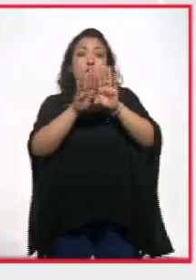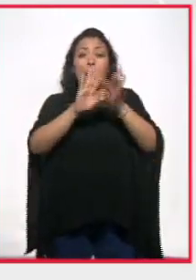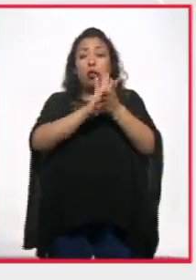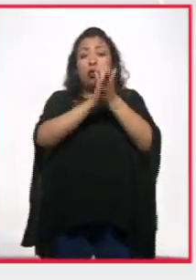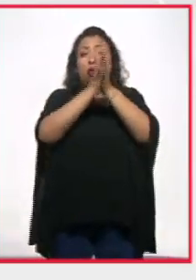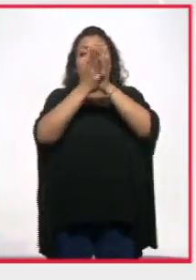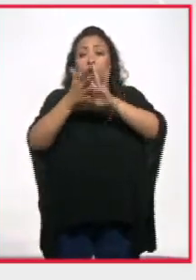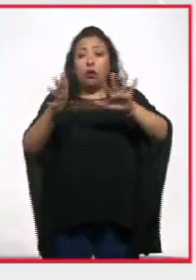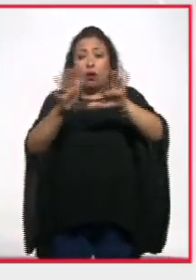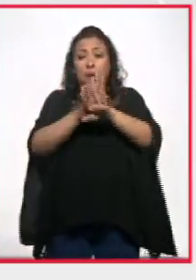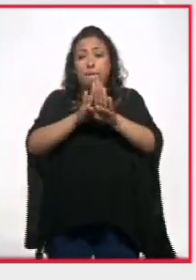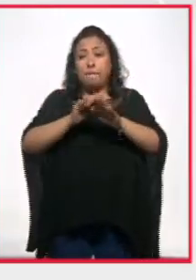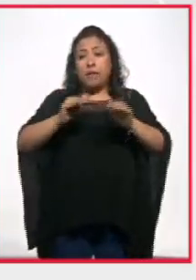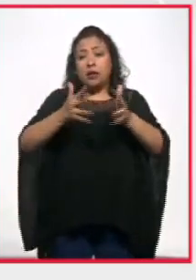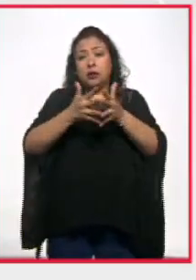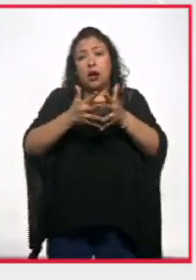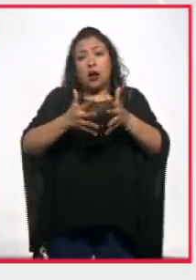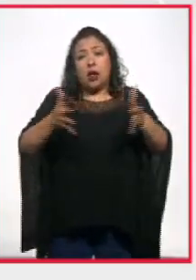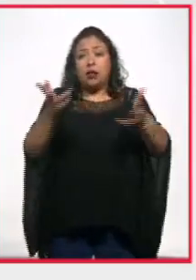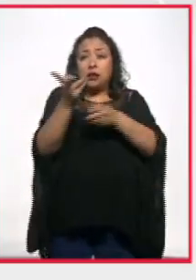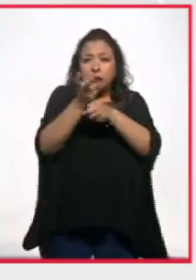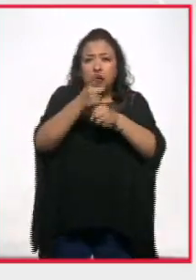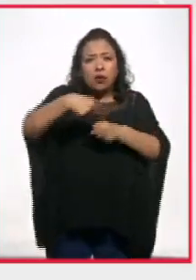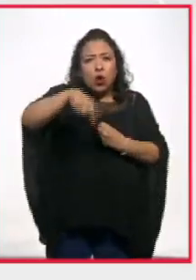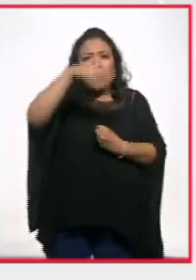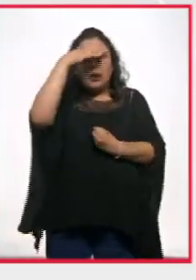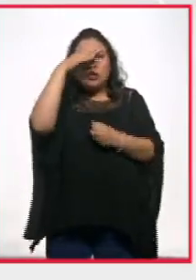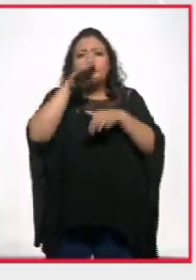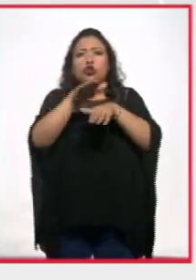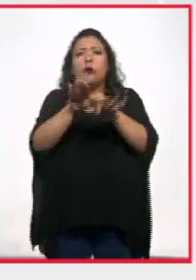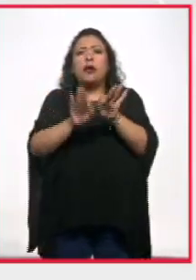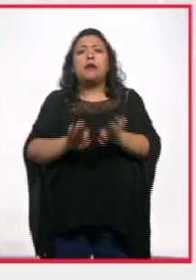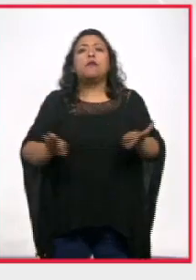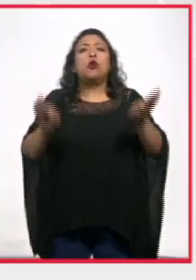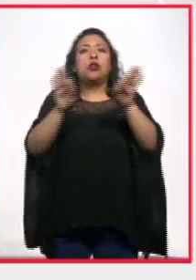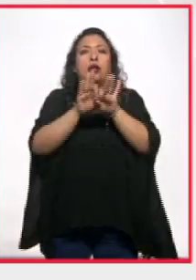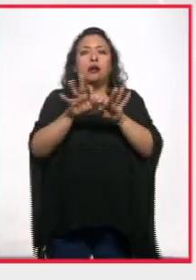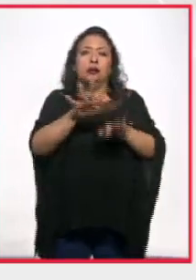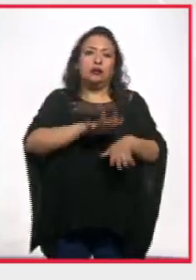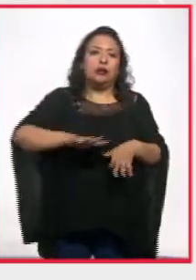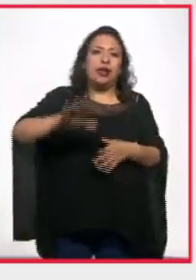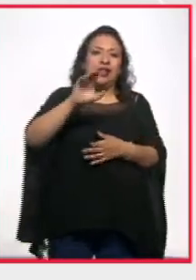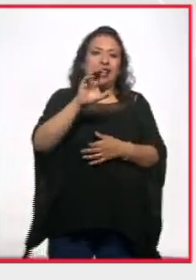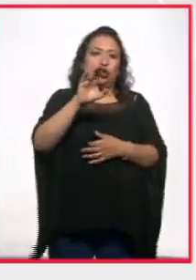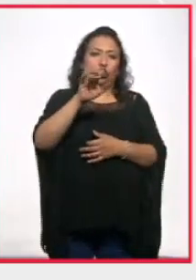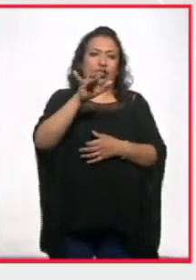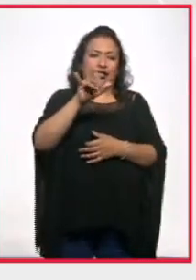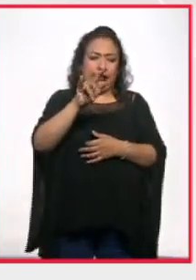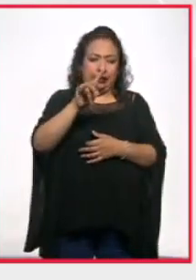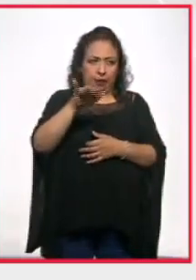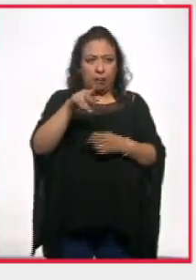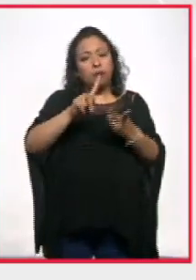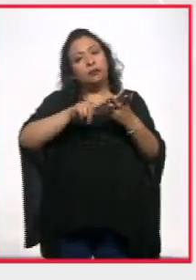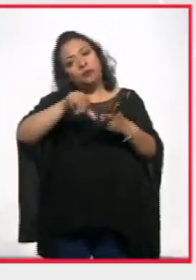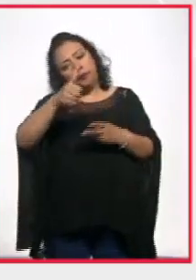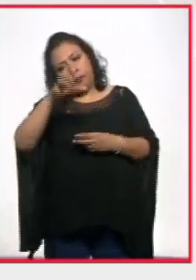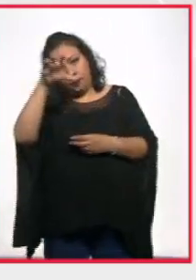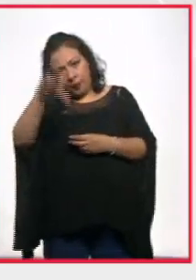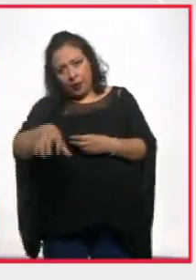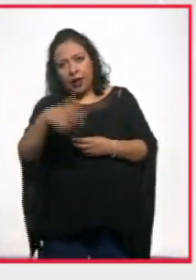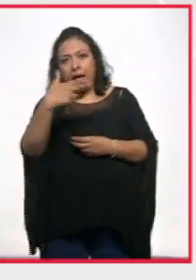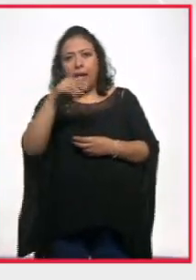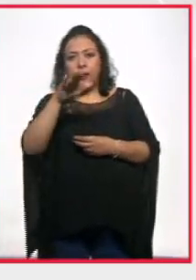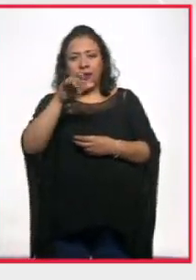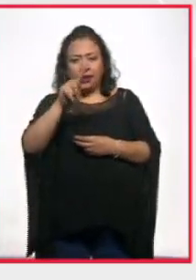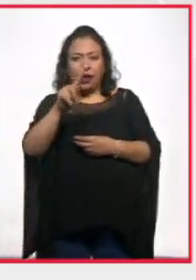formaron estas grandes masas de agua e invitan a reflexionar sobre la importancia de este ecosistema. Por su parte, Hábitat, Espacio de